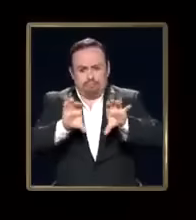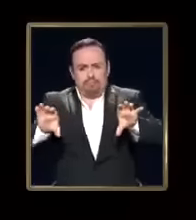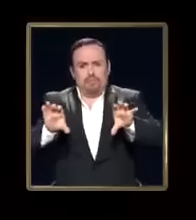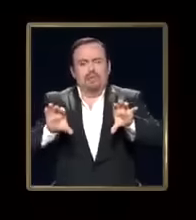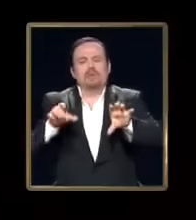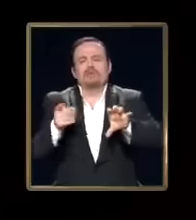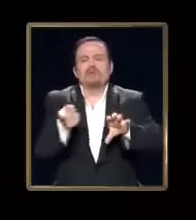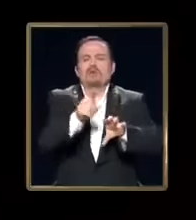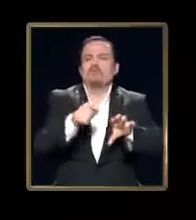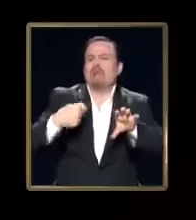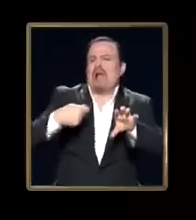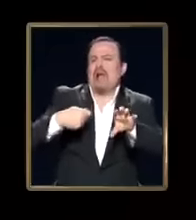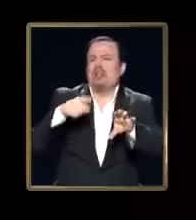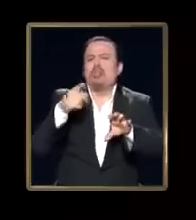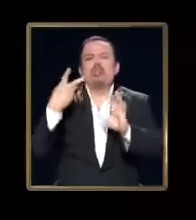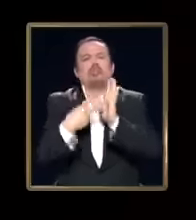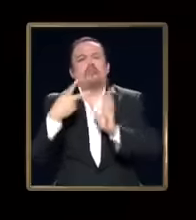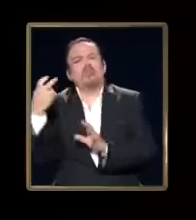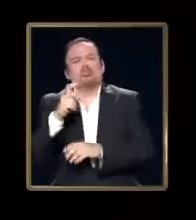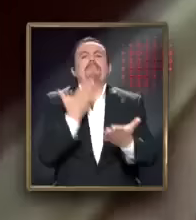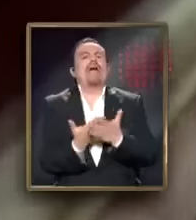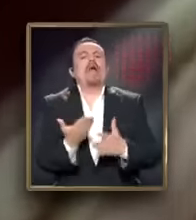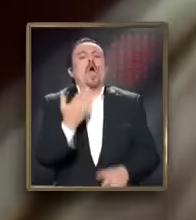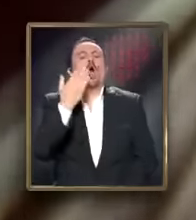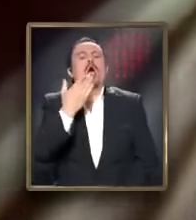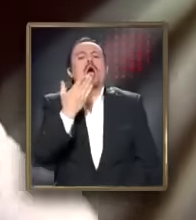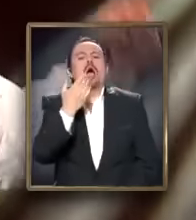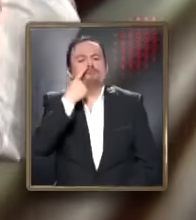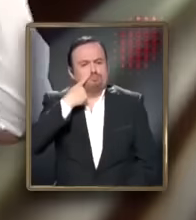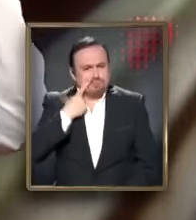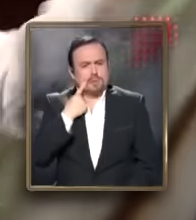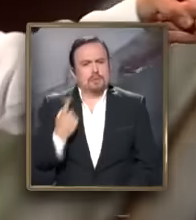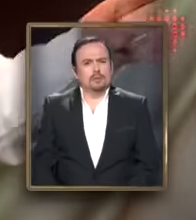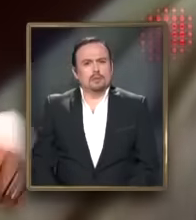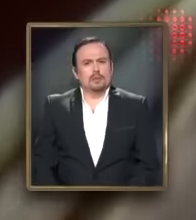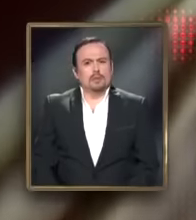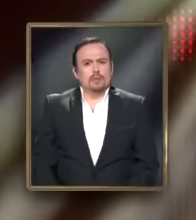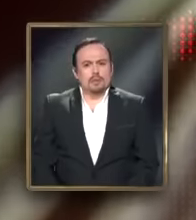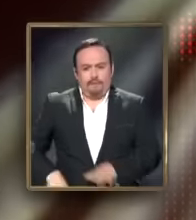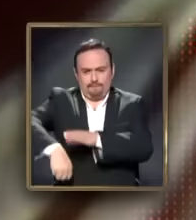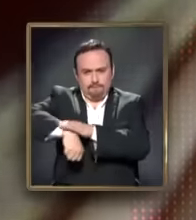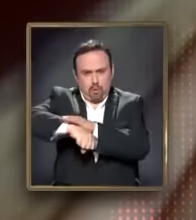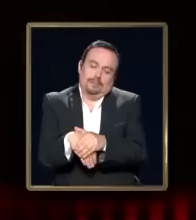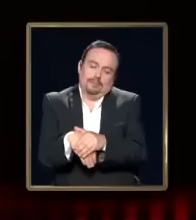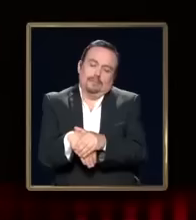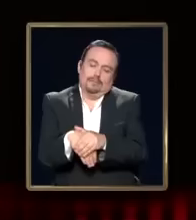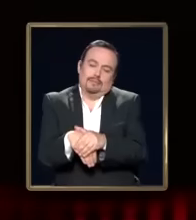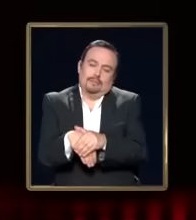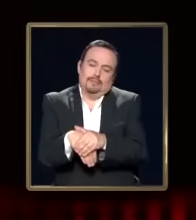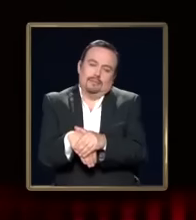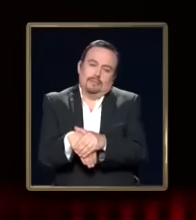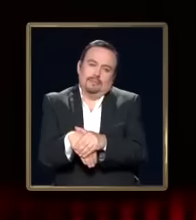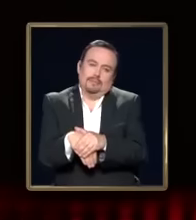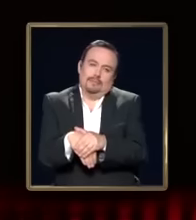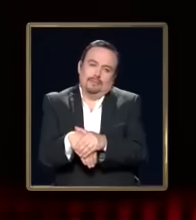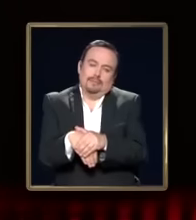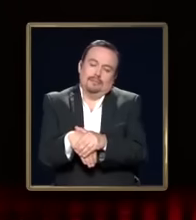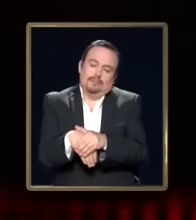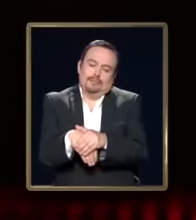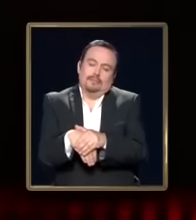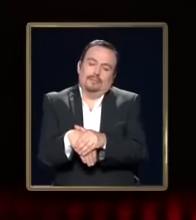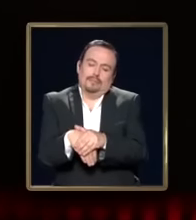buena recepción de parte del público que había ayer, que era un público mayor, porque era un humor bastante antiguo, que la suegra, que la señora, que llega tarde, muy